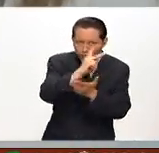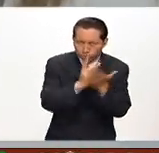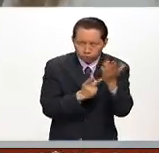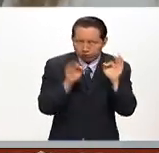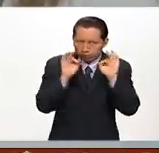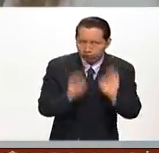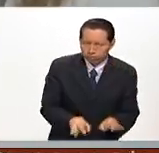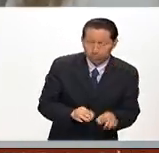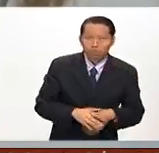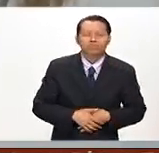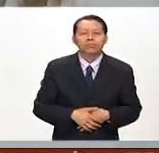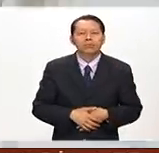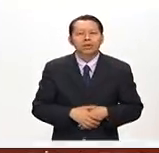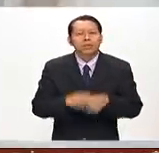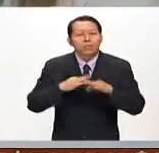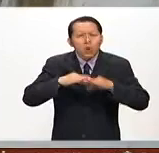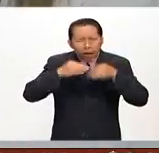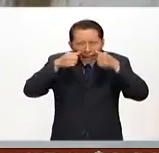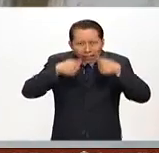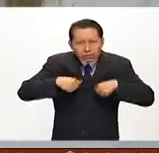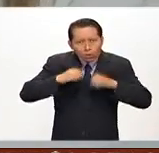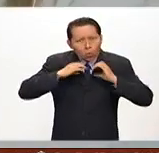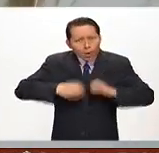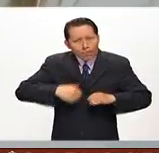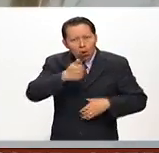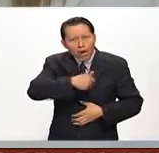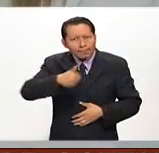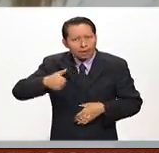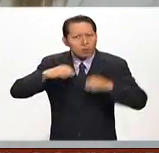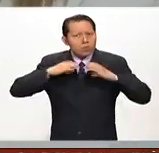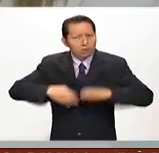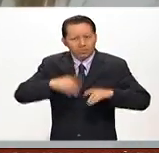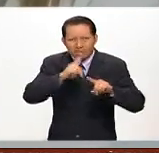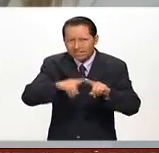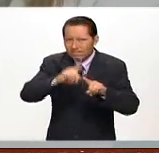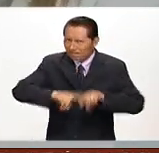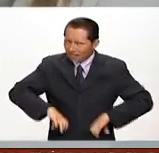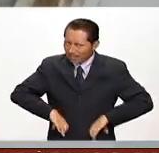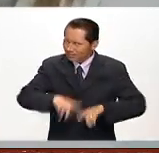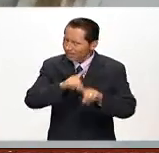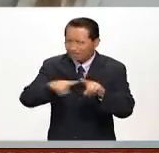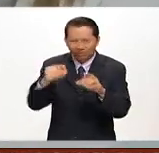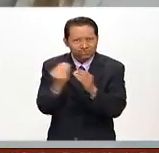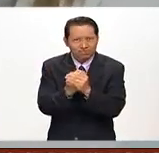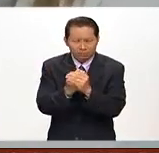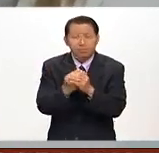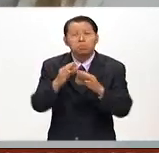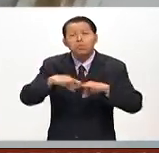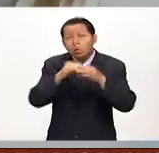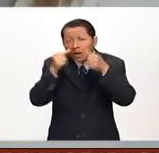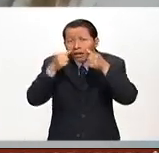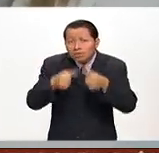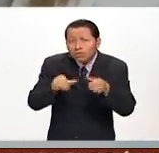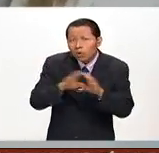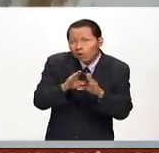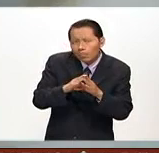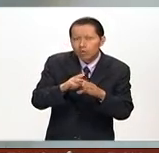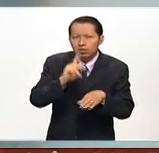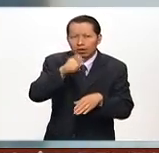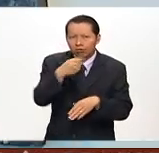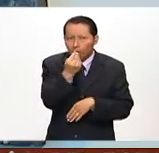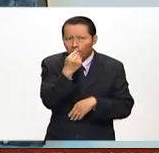cuerpo. Cada cuerpo somos diferentes. Hay cuerpos que necesitan alguna suplementación o poner más atención en lo que está